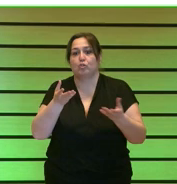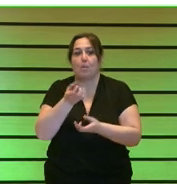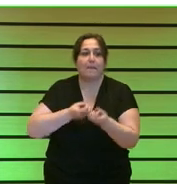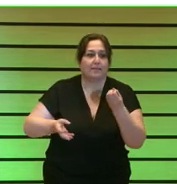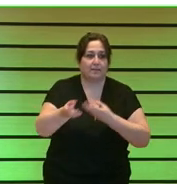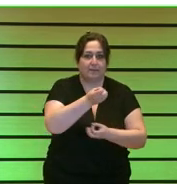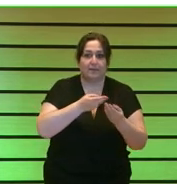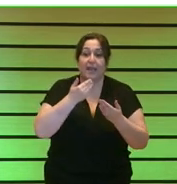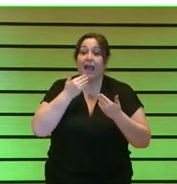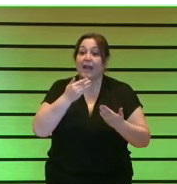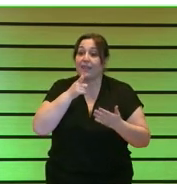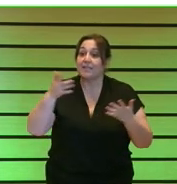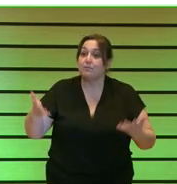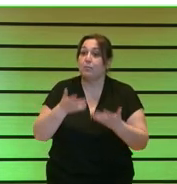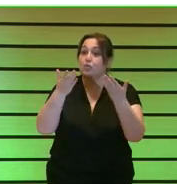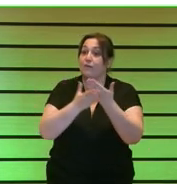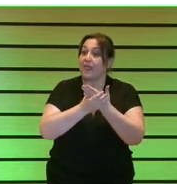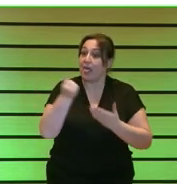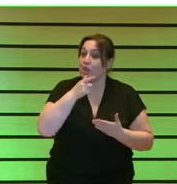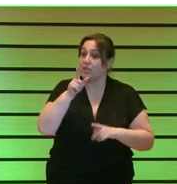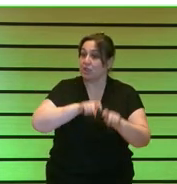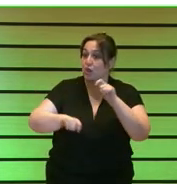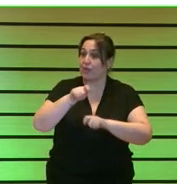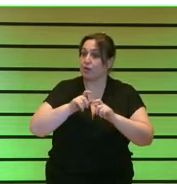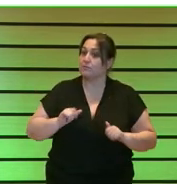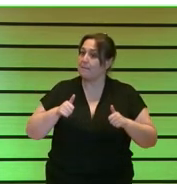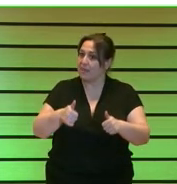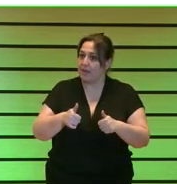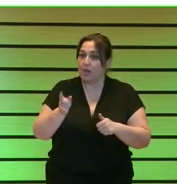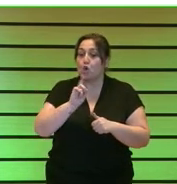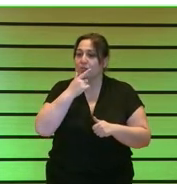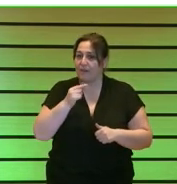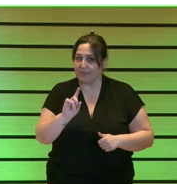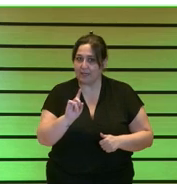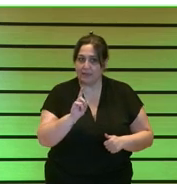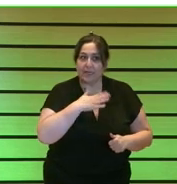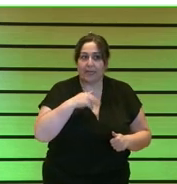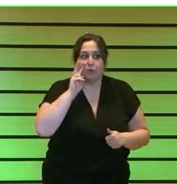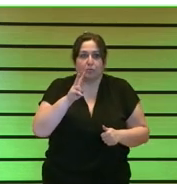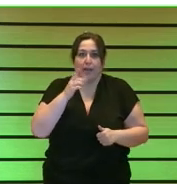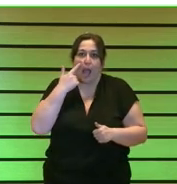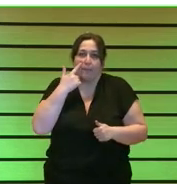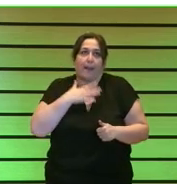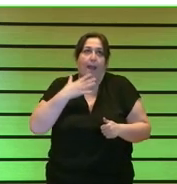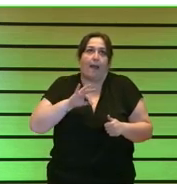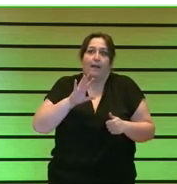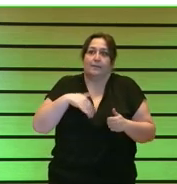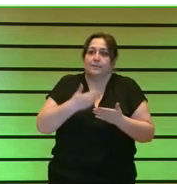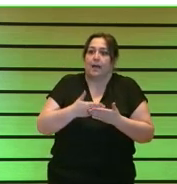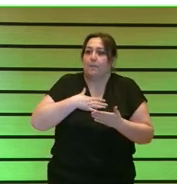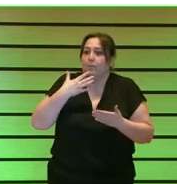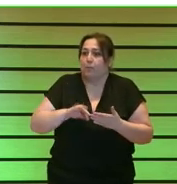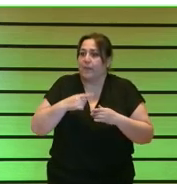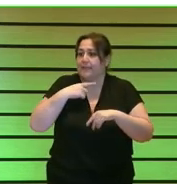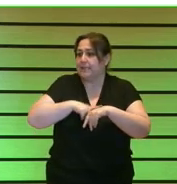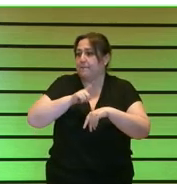federaciones y de la confederación se va a poner en marcha que no va a ser algo algo fácil queremos ver hasta qué punto se puede